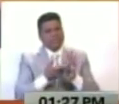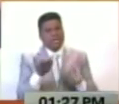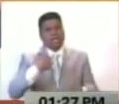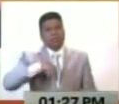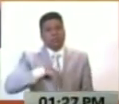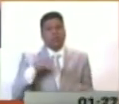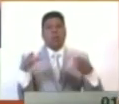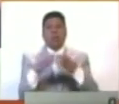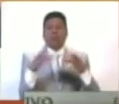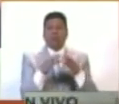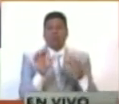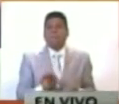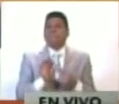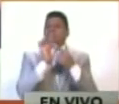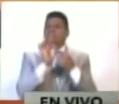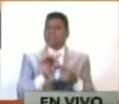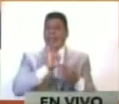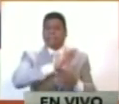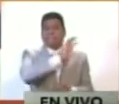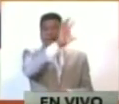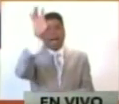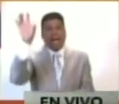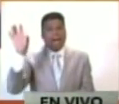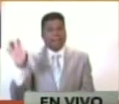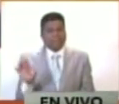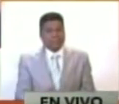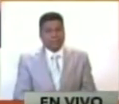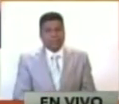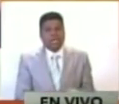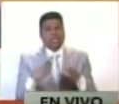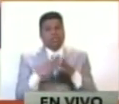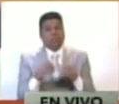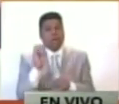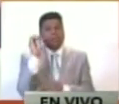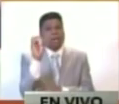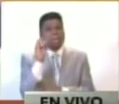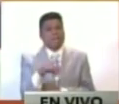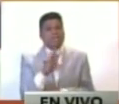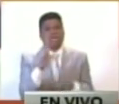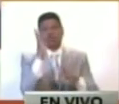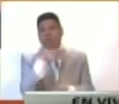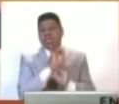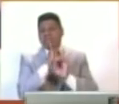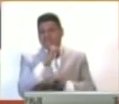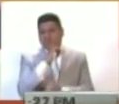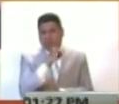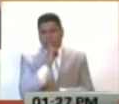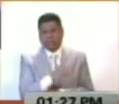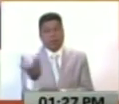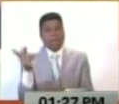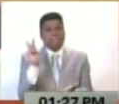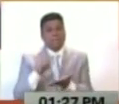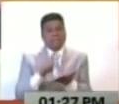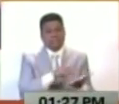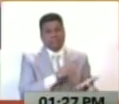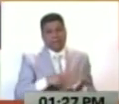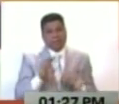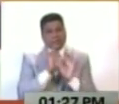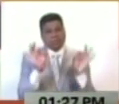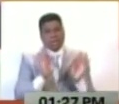que se logró superar la campaña de desinformación sobre Venezuela para que los países no vinieran a participar. Se